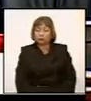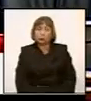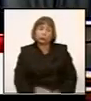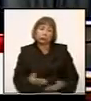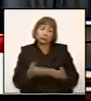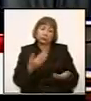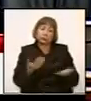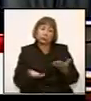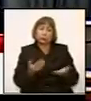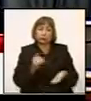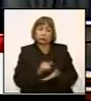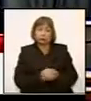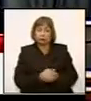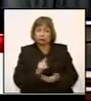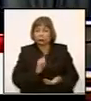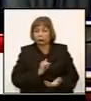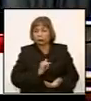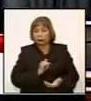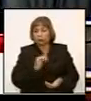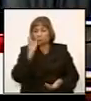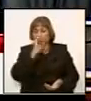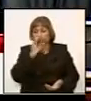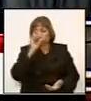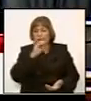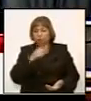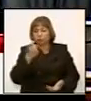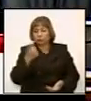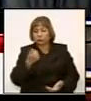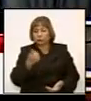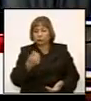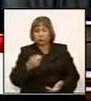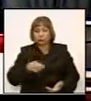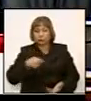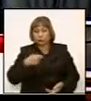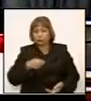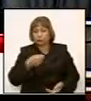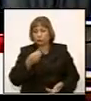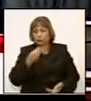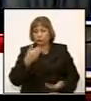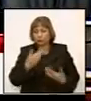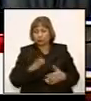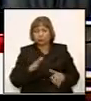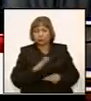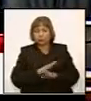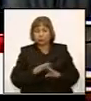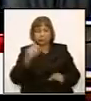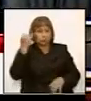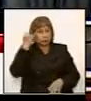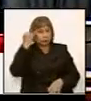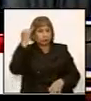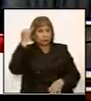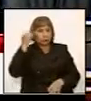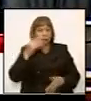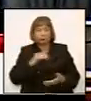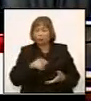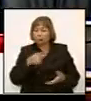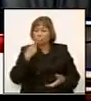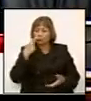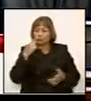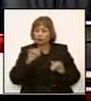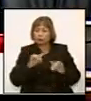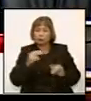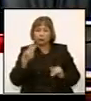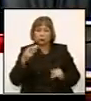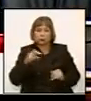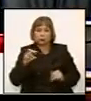más probable, señor presidente, es que yo me busque a otro arrendatario, porque ya me voy a imaginar que este señor quiere ser Pepe el